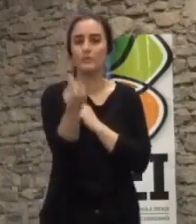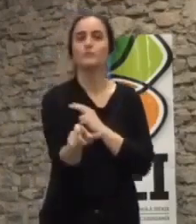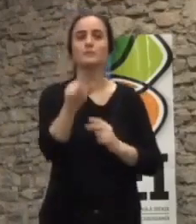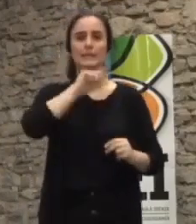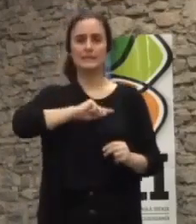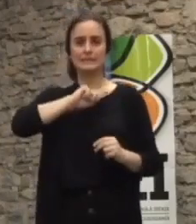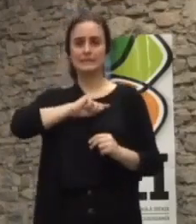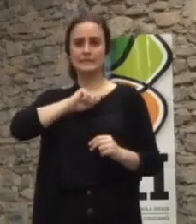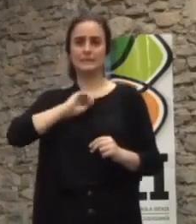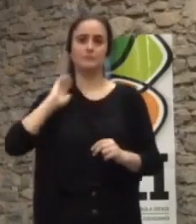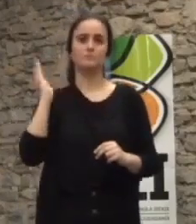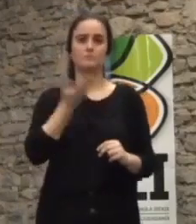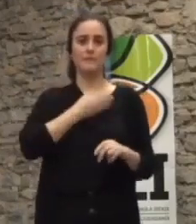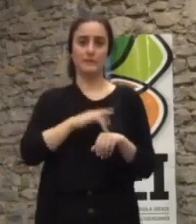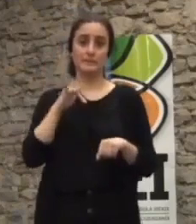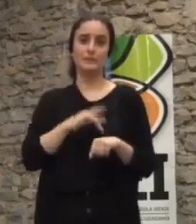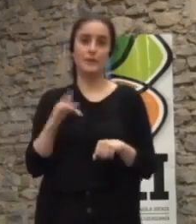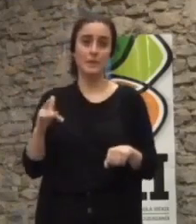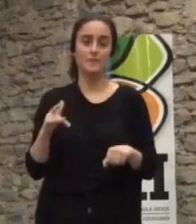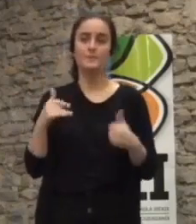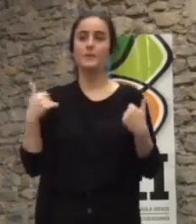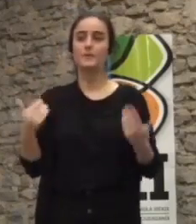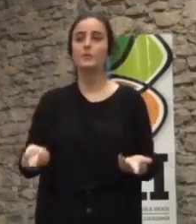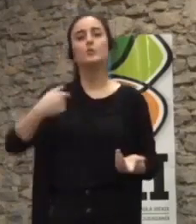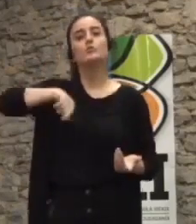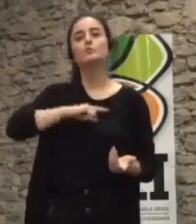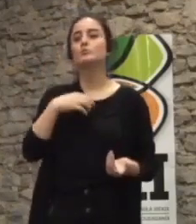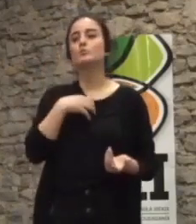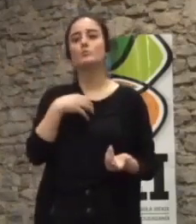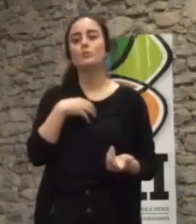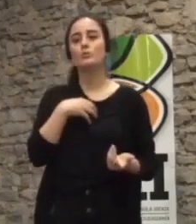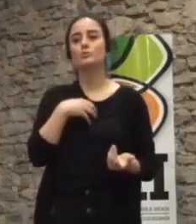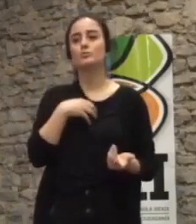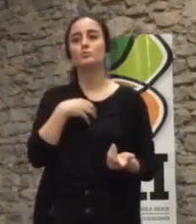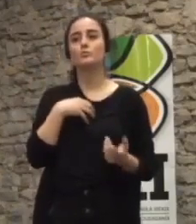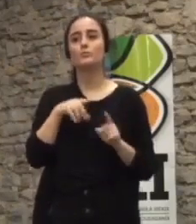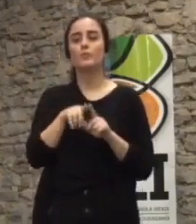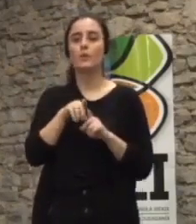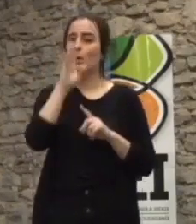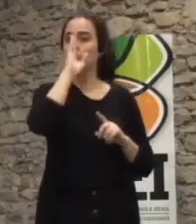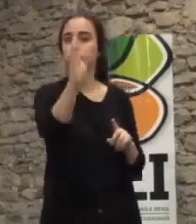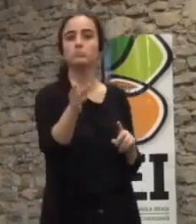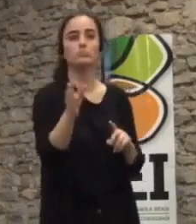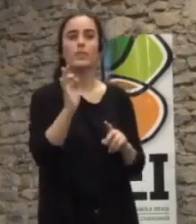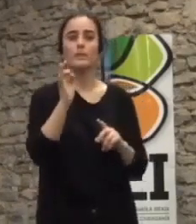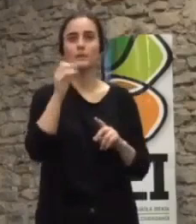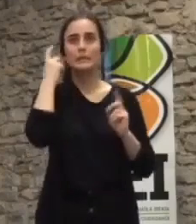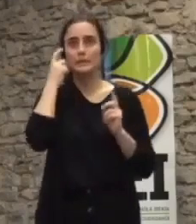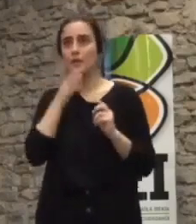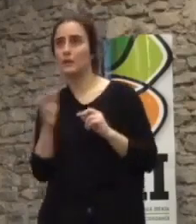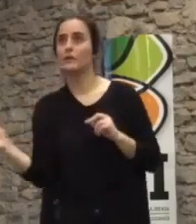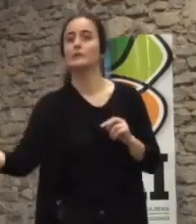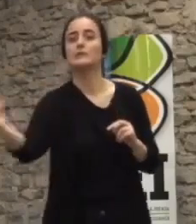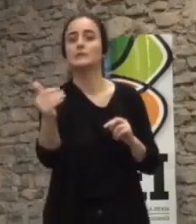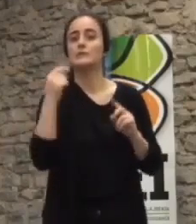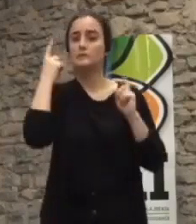sintiéndose afectado a su sensibilidad. Entonces, no podemos actuar de esa manera. Tenemos que darle la vuelta, tenemos que intentar percibir